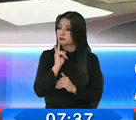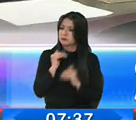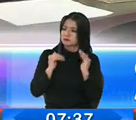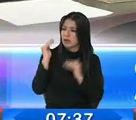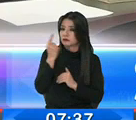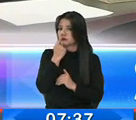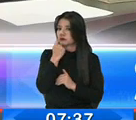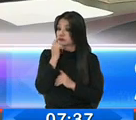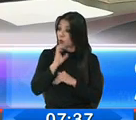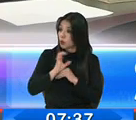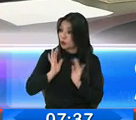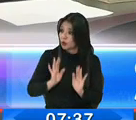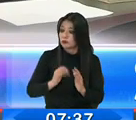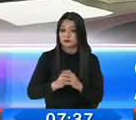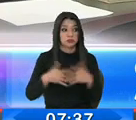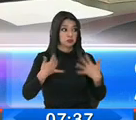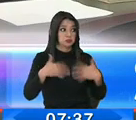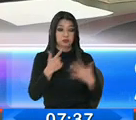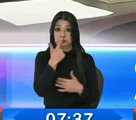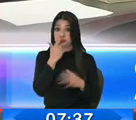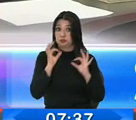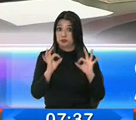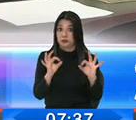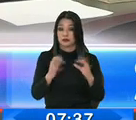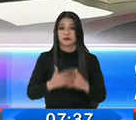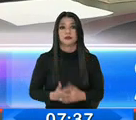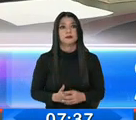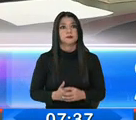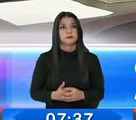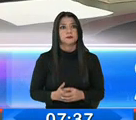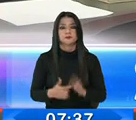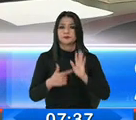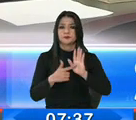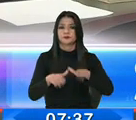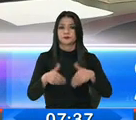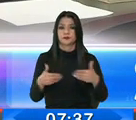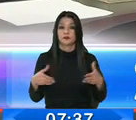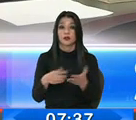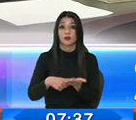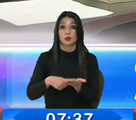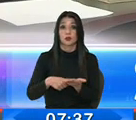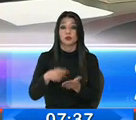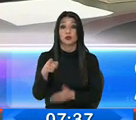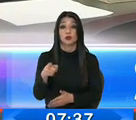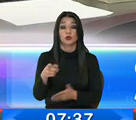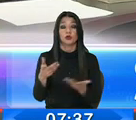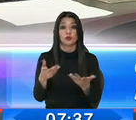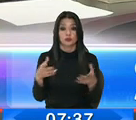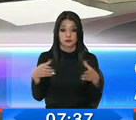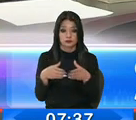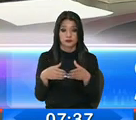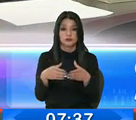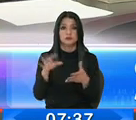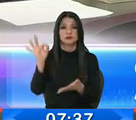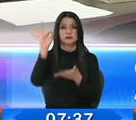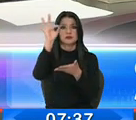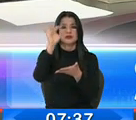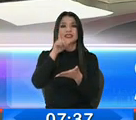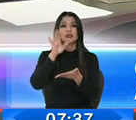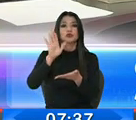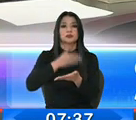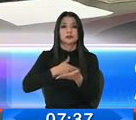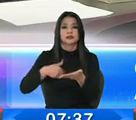por el Ecuador? Es bastante alto y muestra de ello es que la reunión que tuvimos en el USTR estuvo el principal de esta